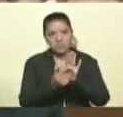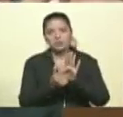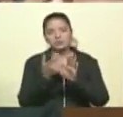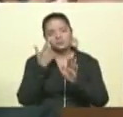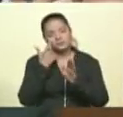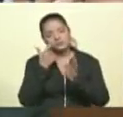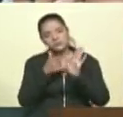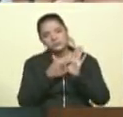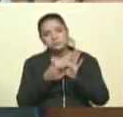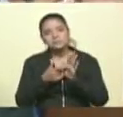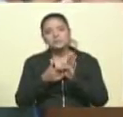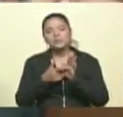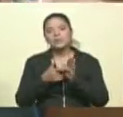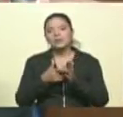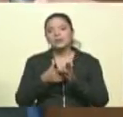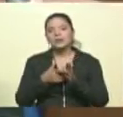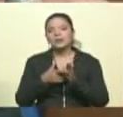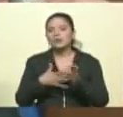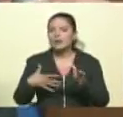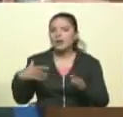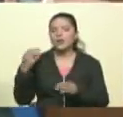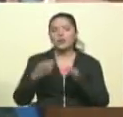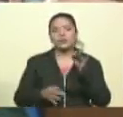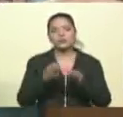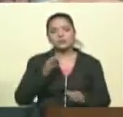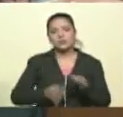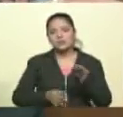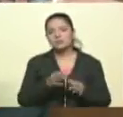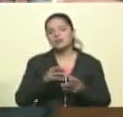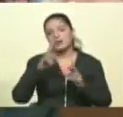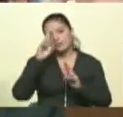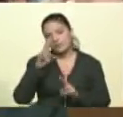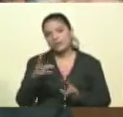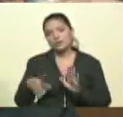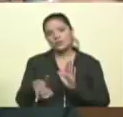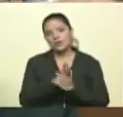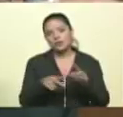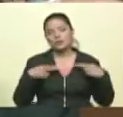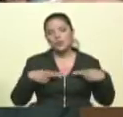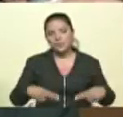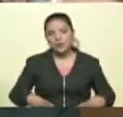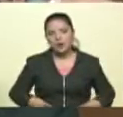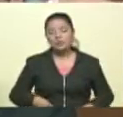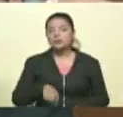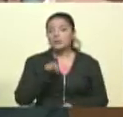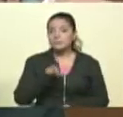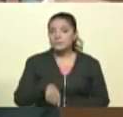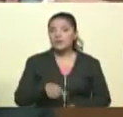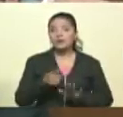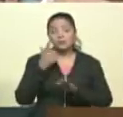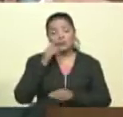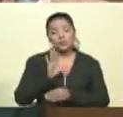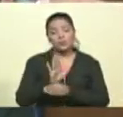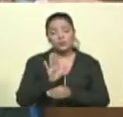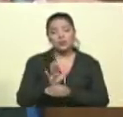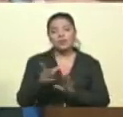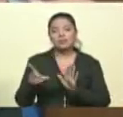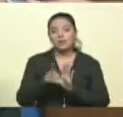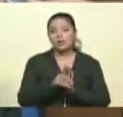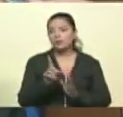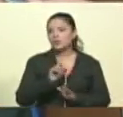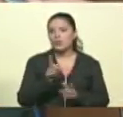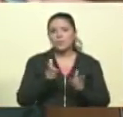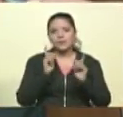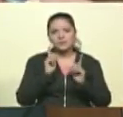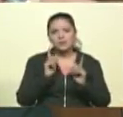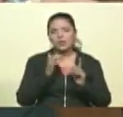delito, que busca hacer justicia, respetando derechos humanos, que también preserva el Estado de Derecho, no permitiendo